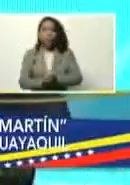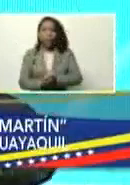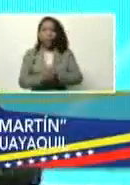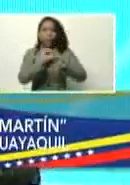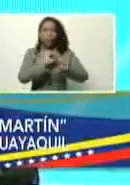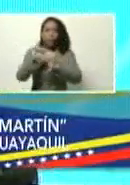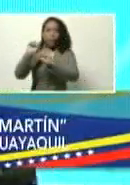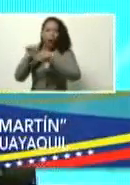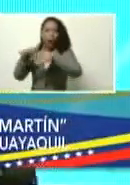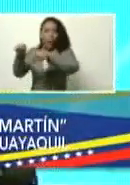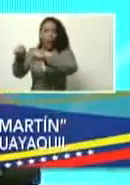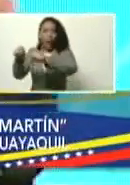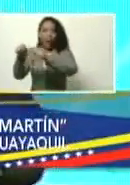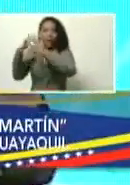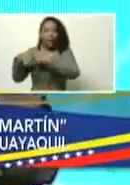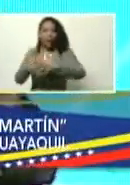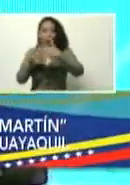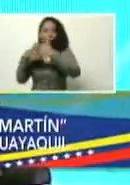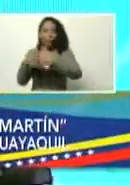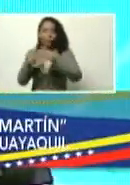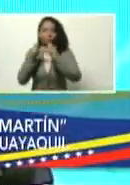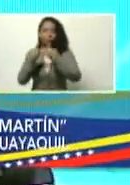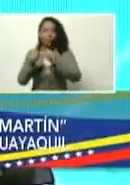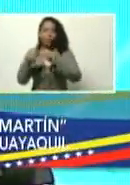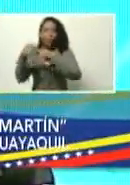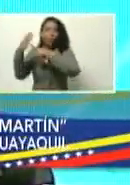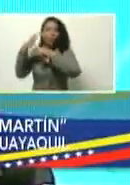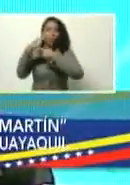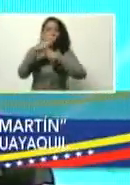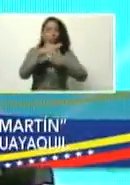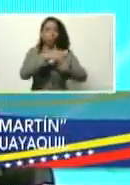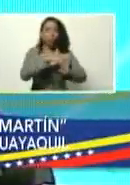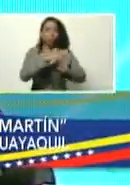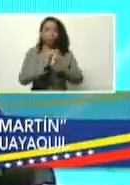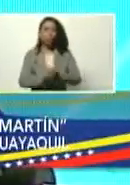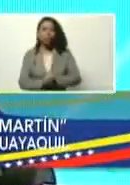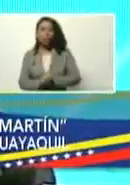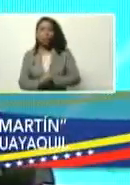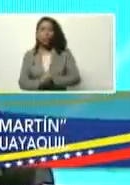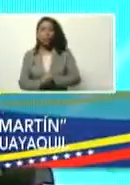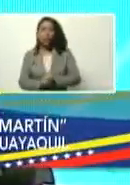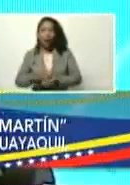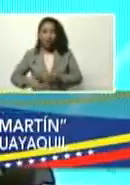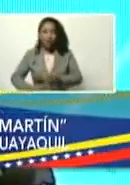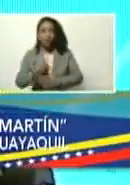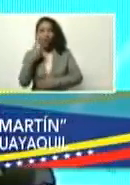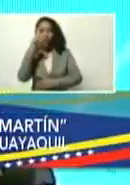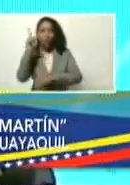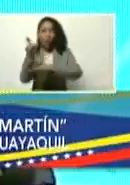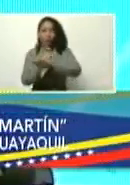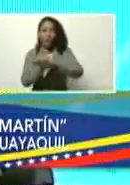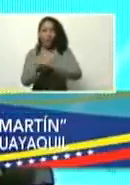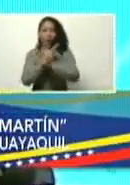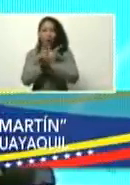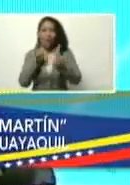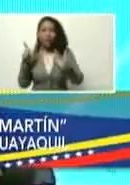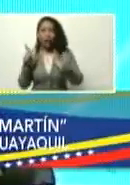que el imperio norteamericano nos siga sojuzgando y de fundar un gobierno libre,